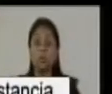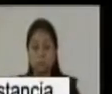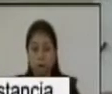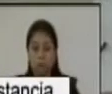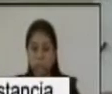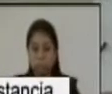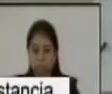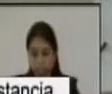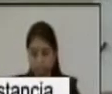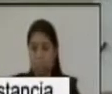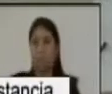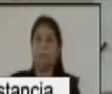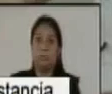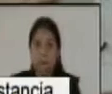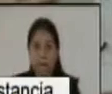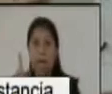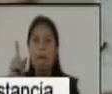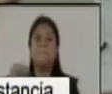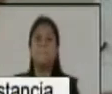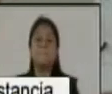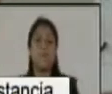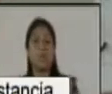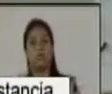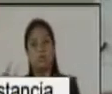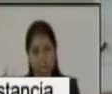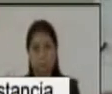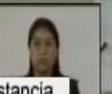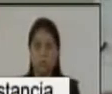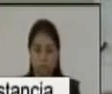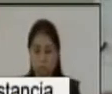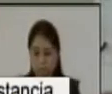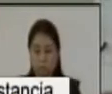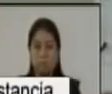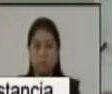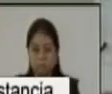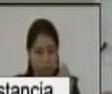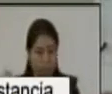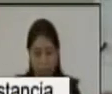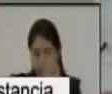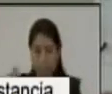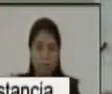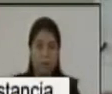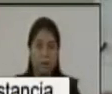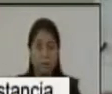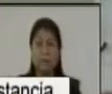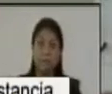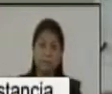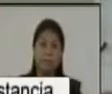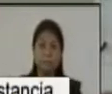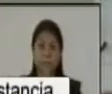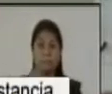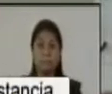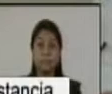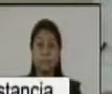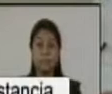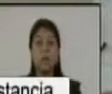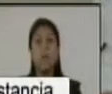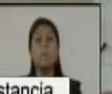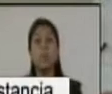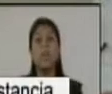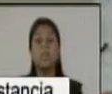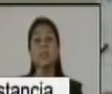vez en más de 1.800 casos. Es una realidad. Por eso es tan